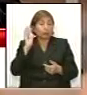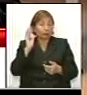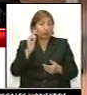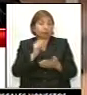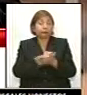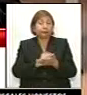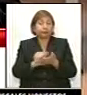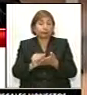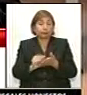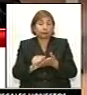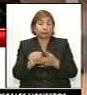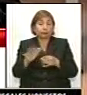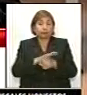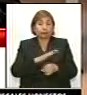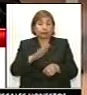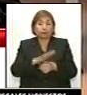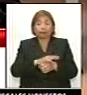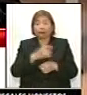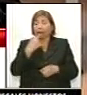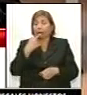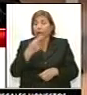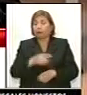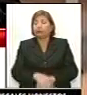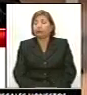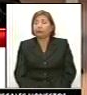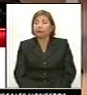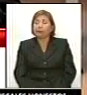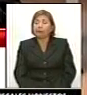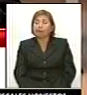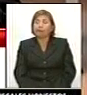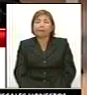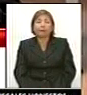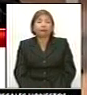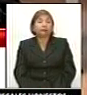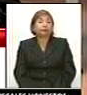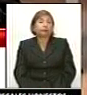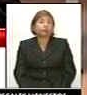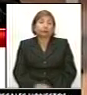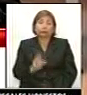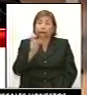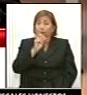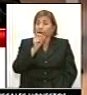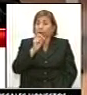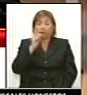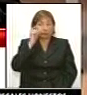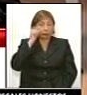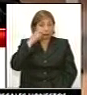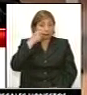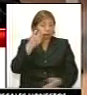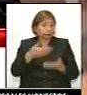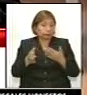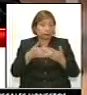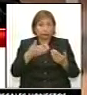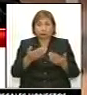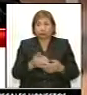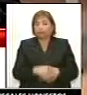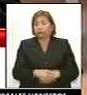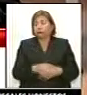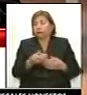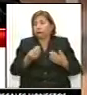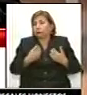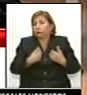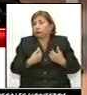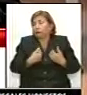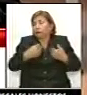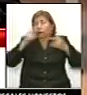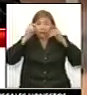mes completo, era no quedarse dormido donde sea, porque uno tenía ganas